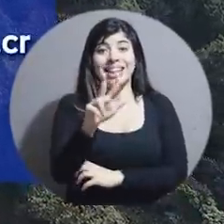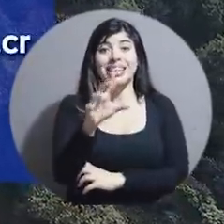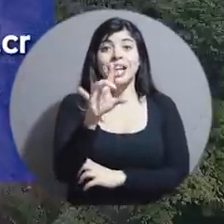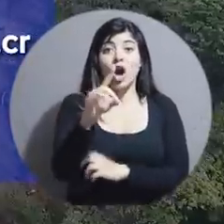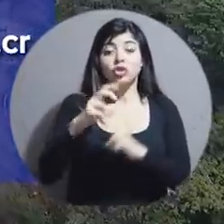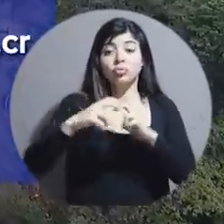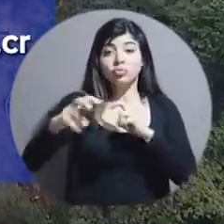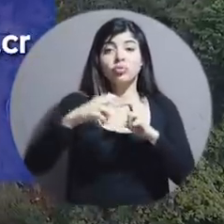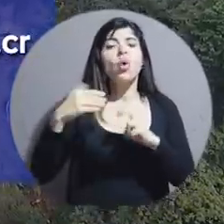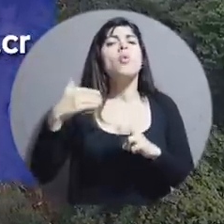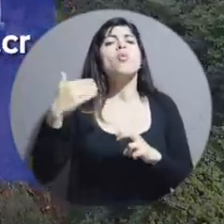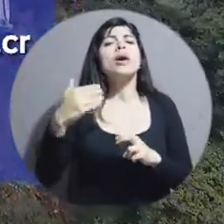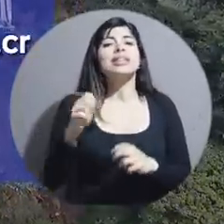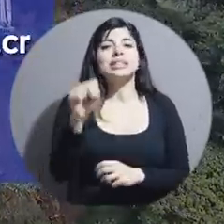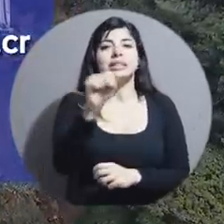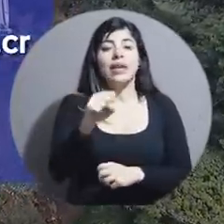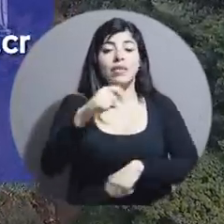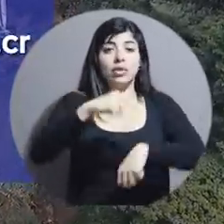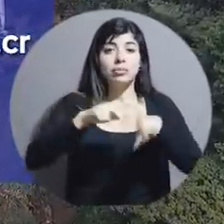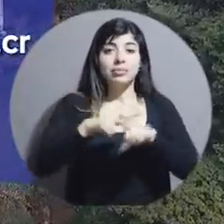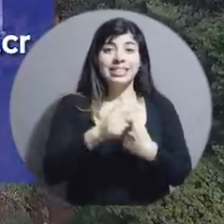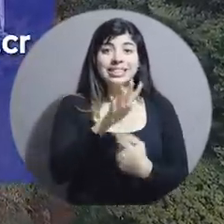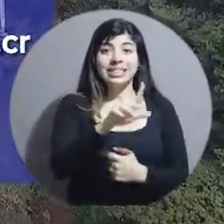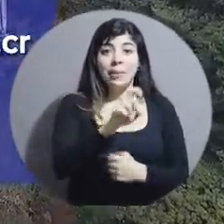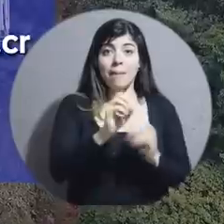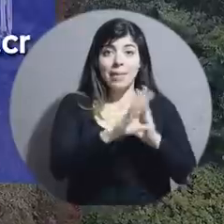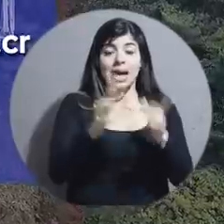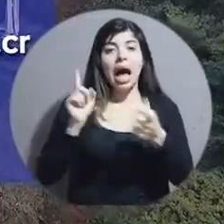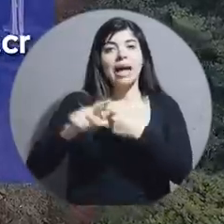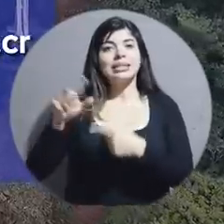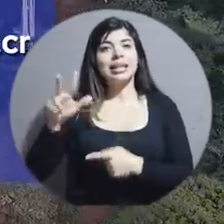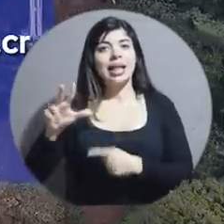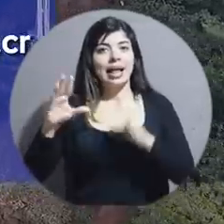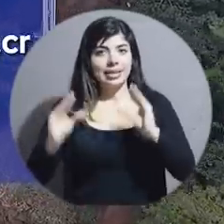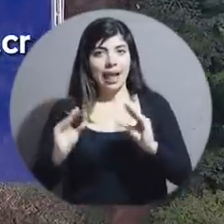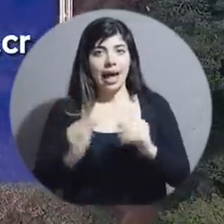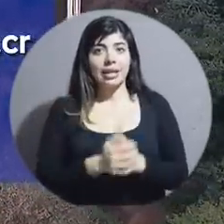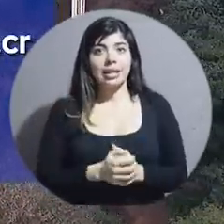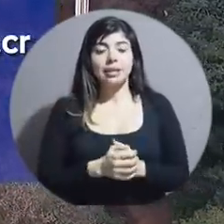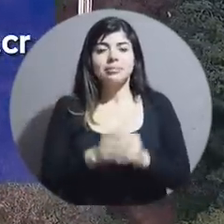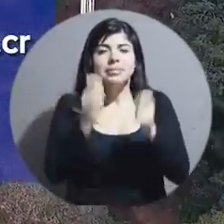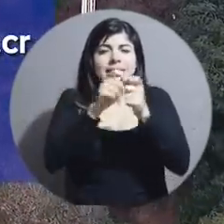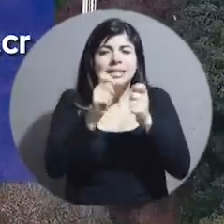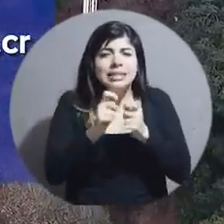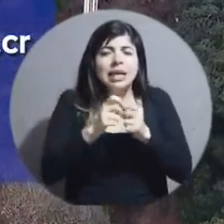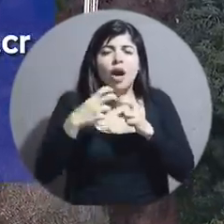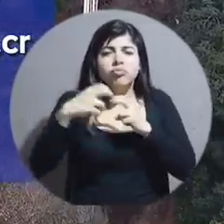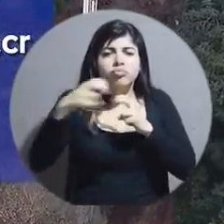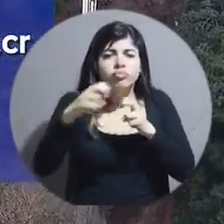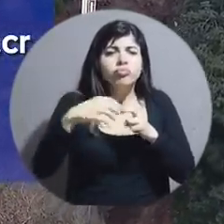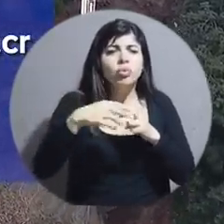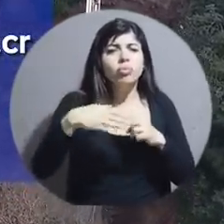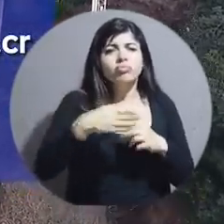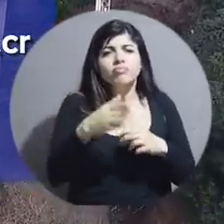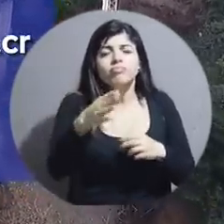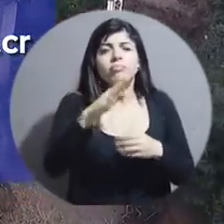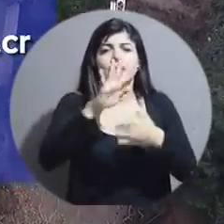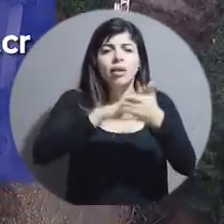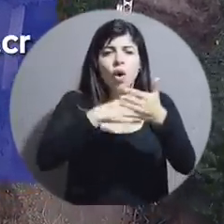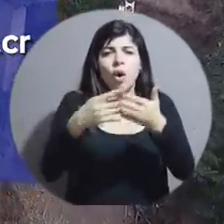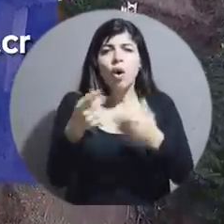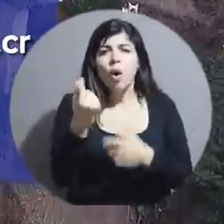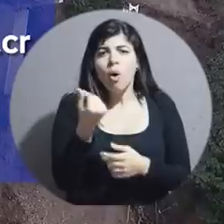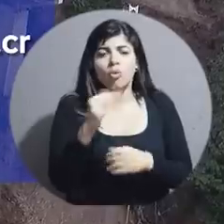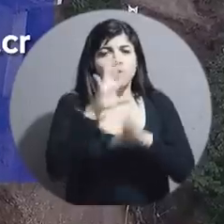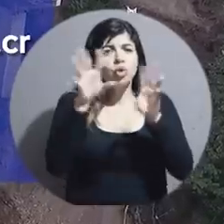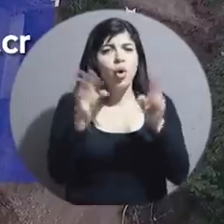38 viajes los sábados de 5:30 de la mañana a 3 de la tarde. El detalle de los recorridos, tarifas y